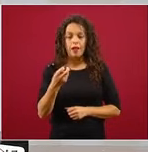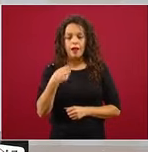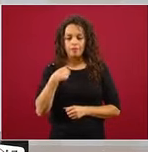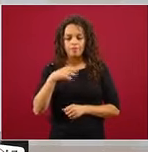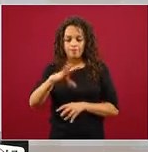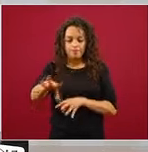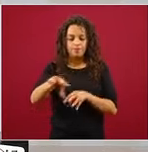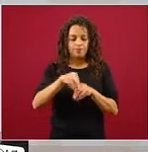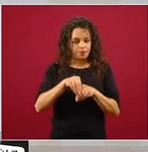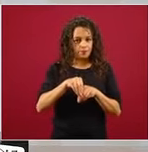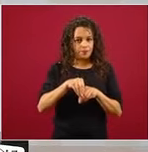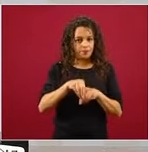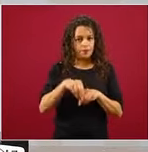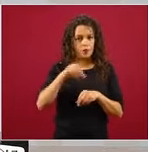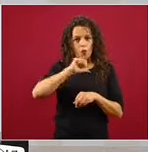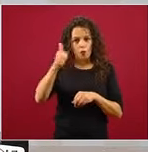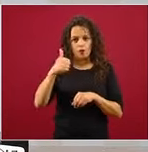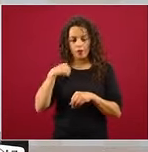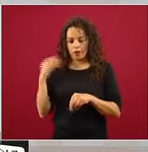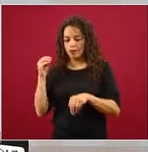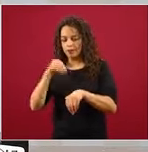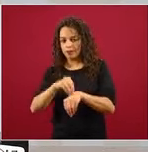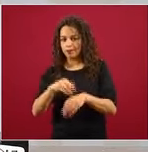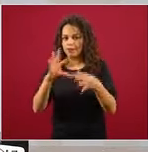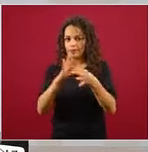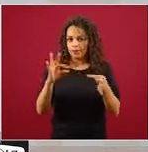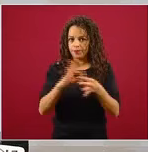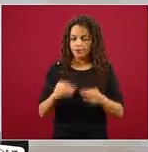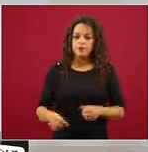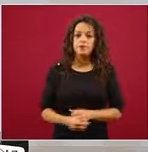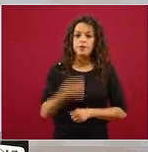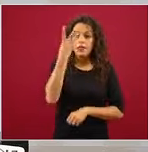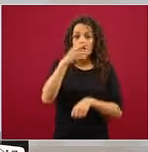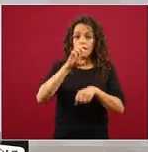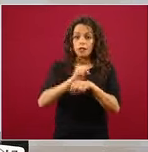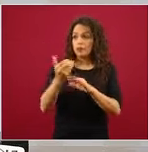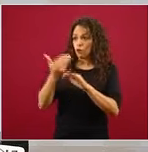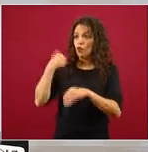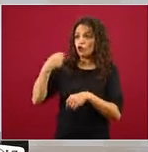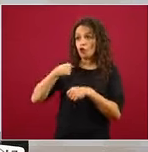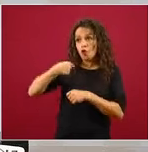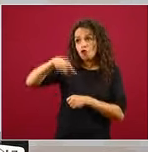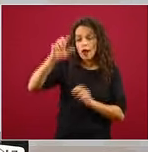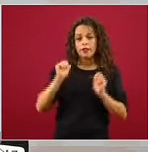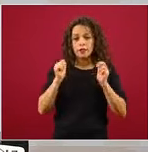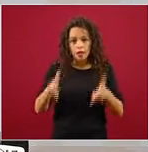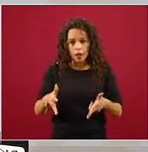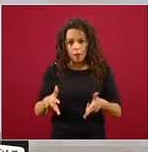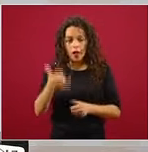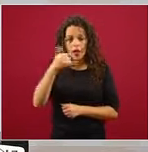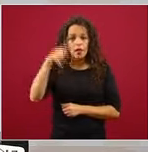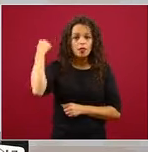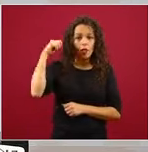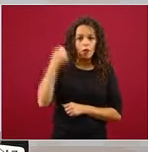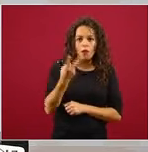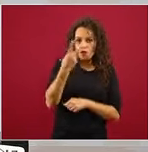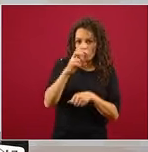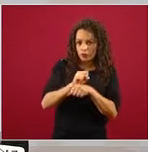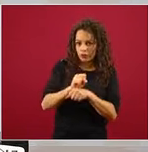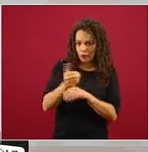veces. La razón por la que fuimos a Chiapas hace 3 semanas, a Tabasco hace 2 semanas y a